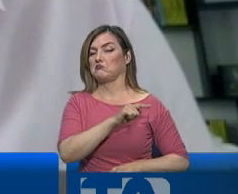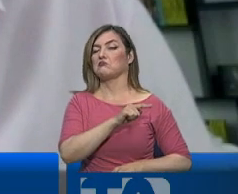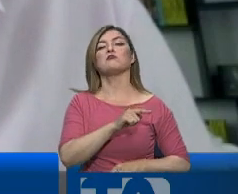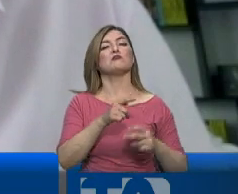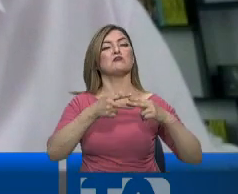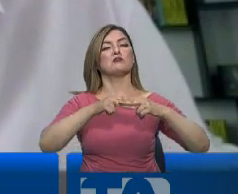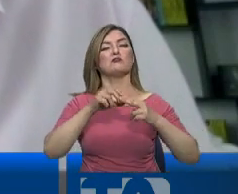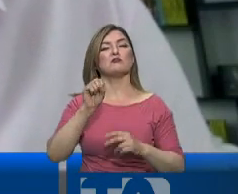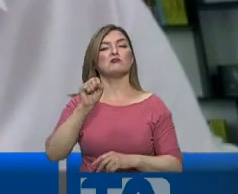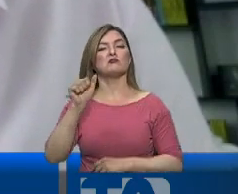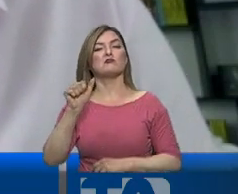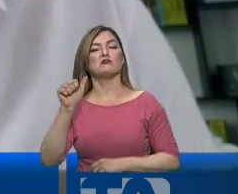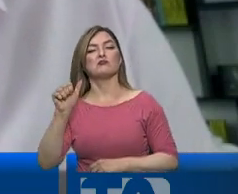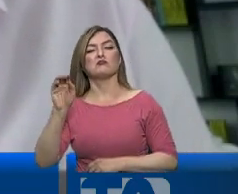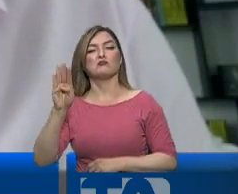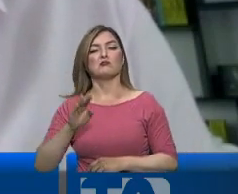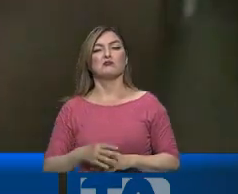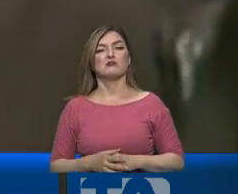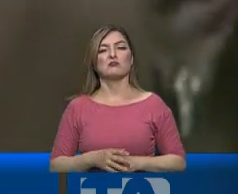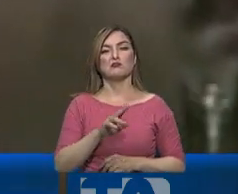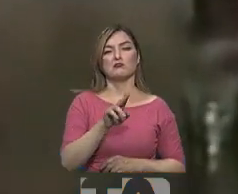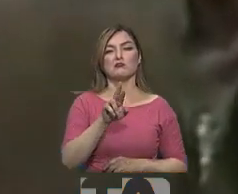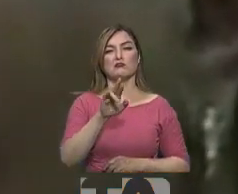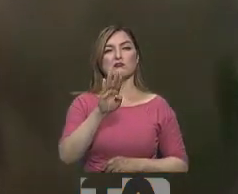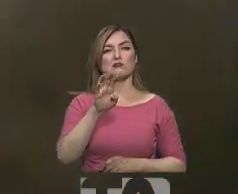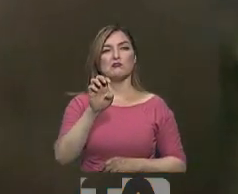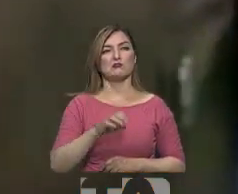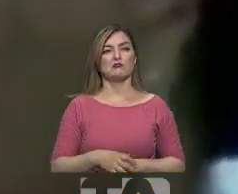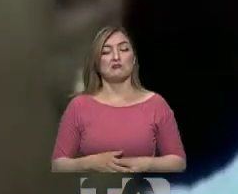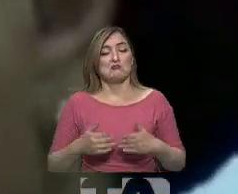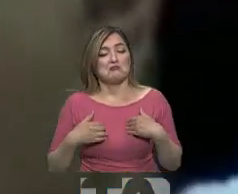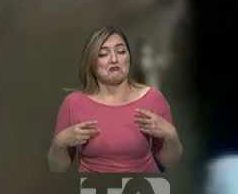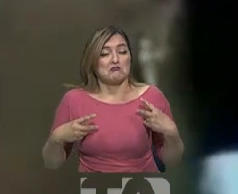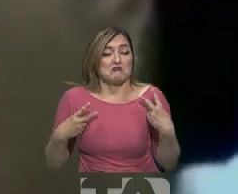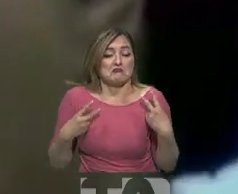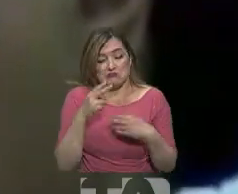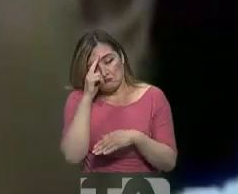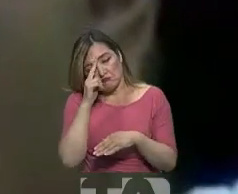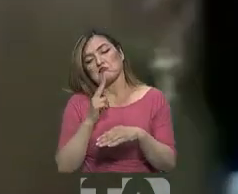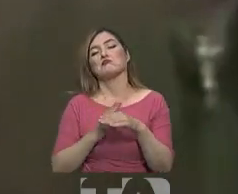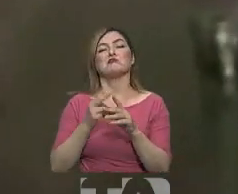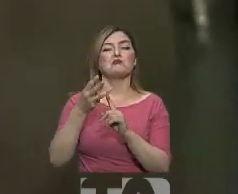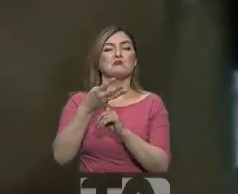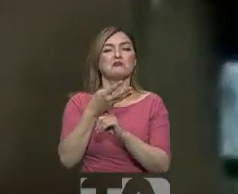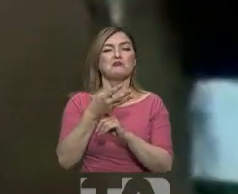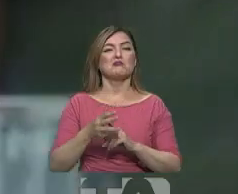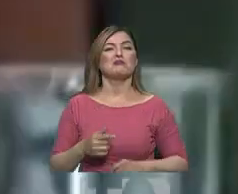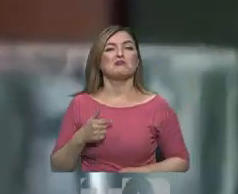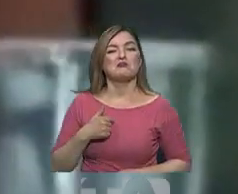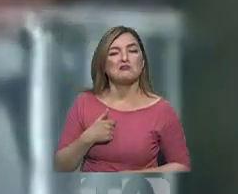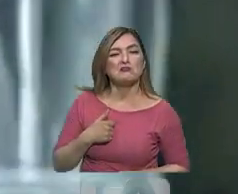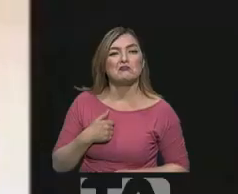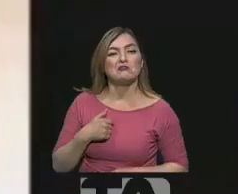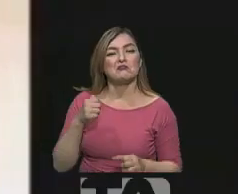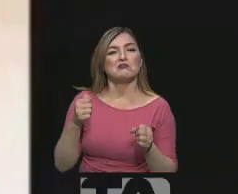su relación con alexa y gael bar ocurrir córdoba asegura vivir modestamente en un medio digital ha reconocido que ni siquiera